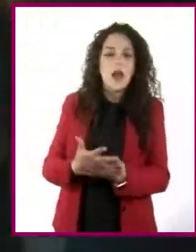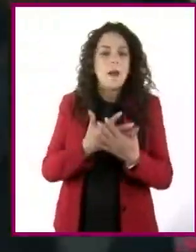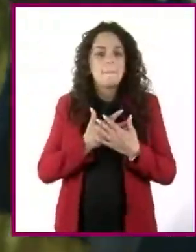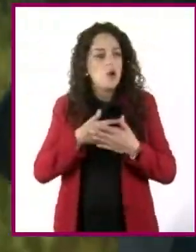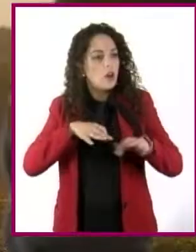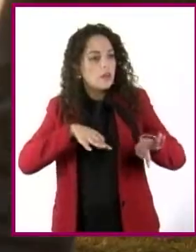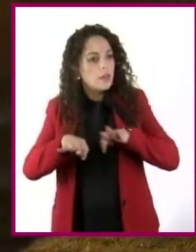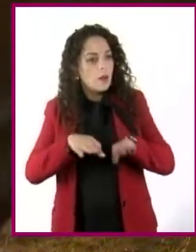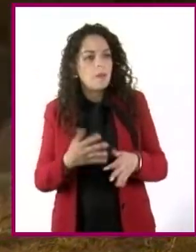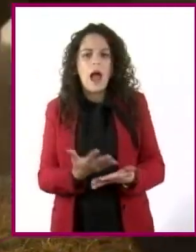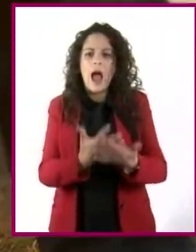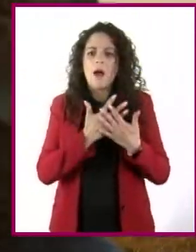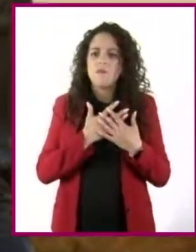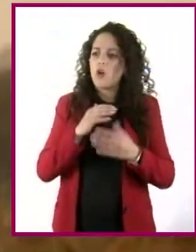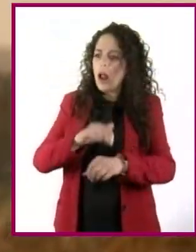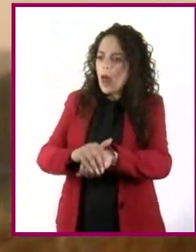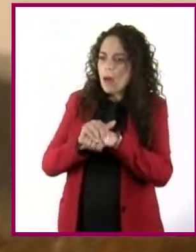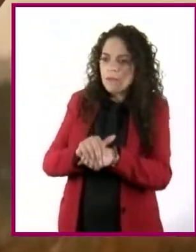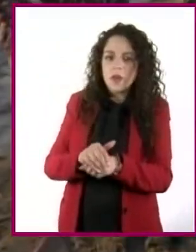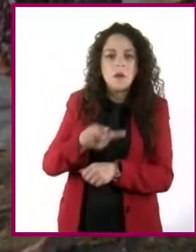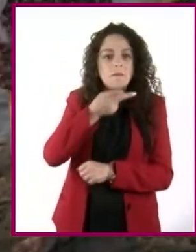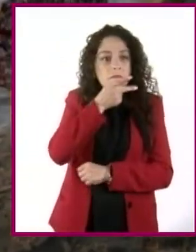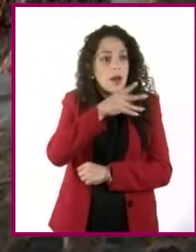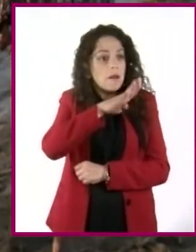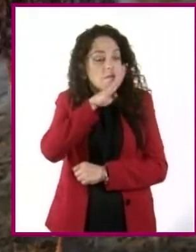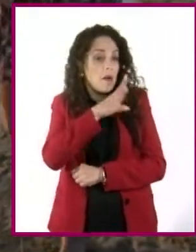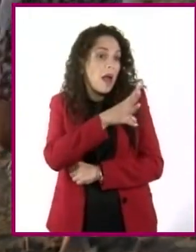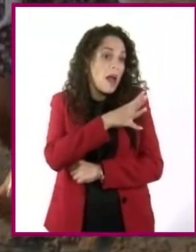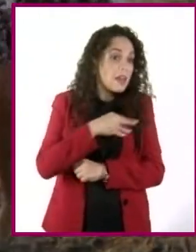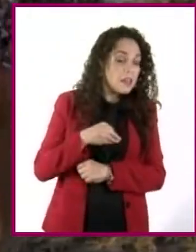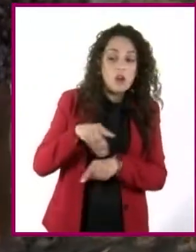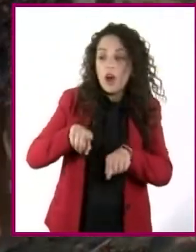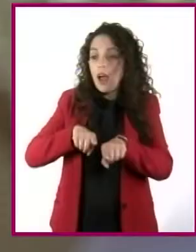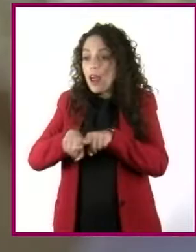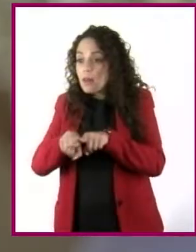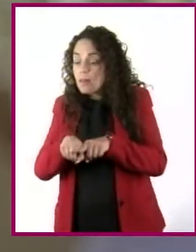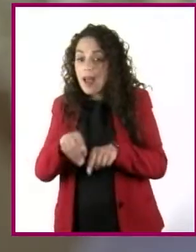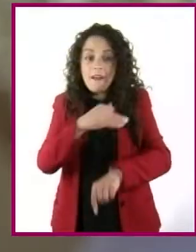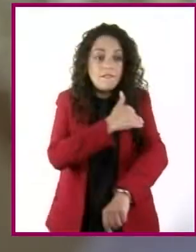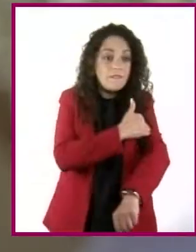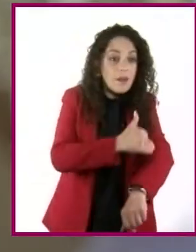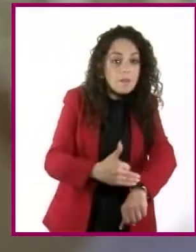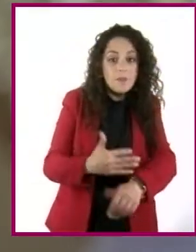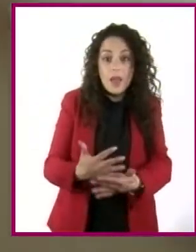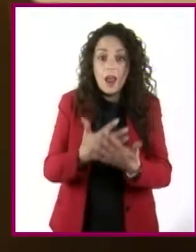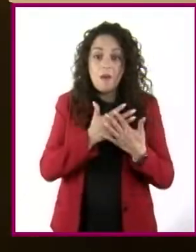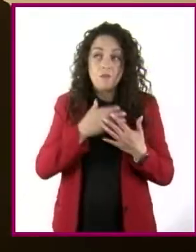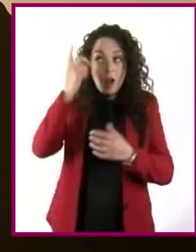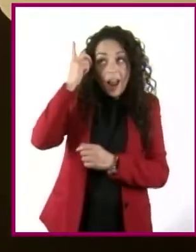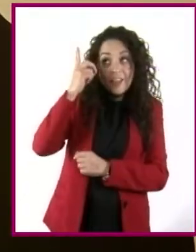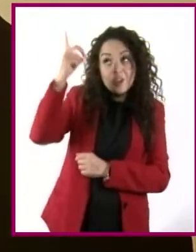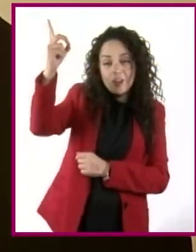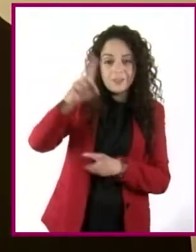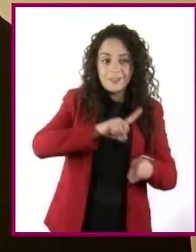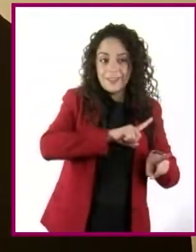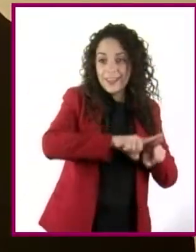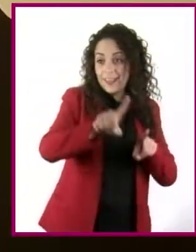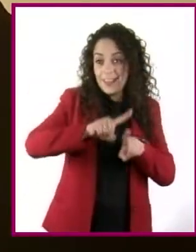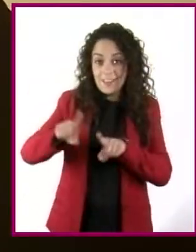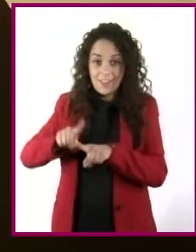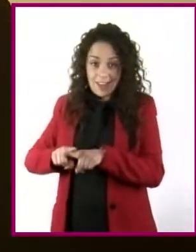entre amigos, entre padres e hijos, entre hermanos y familiares y el amor a Dios. Mención